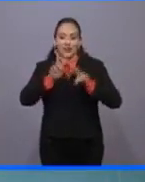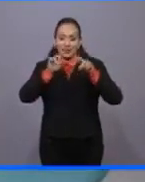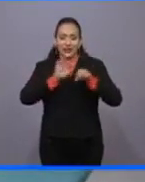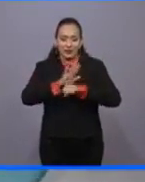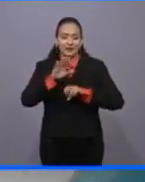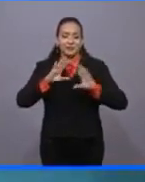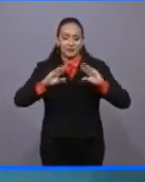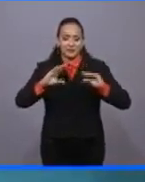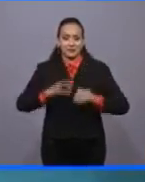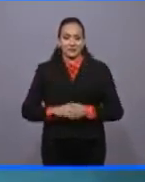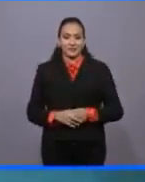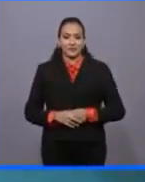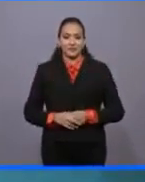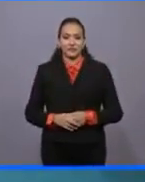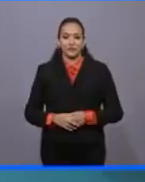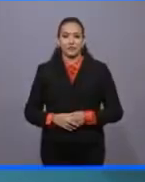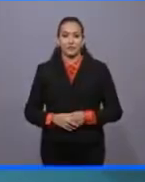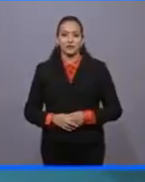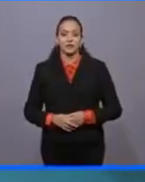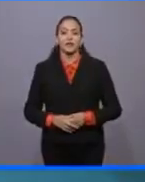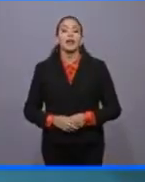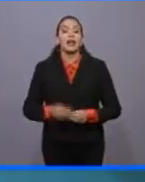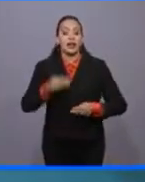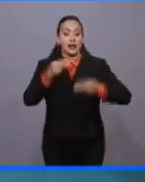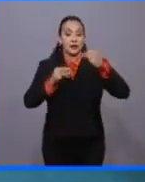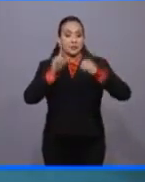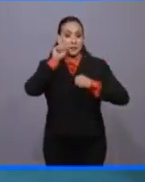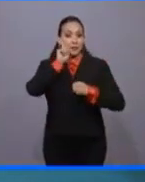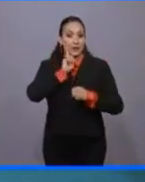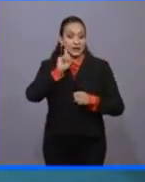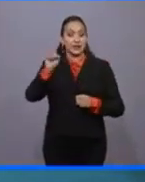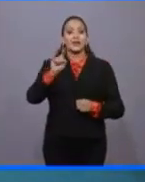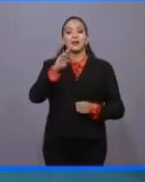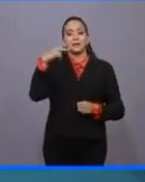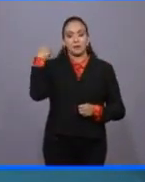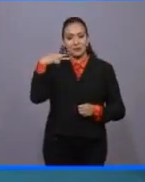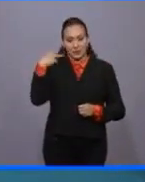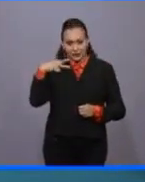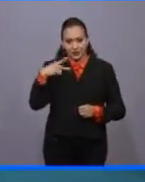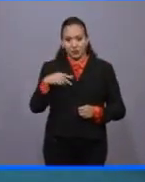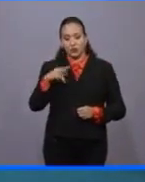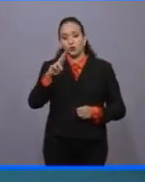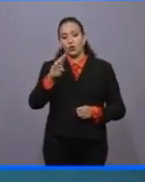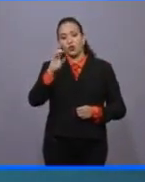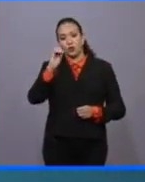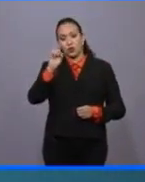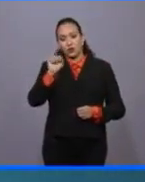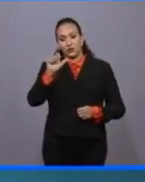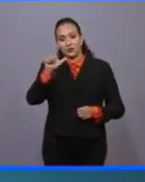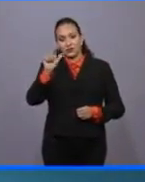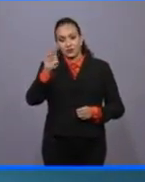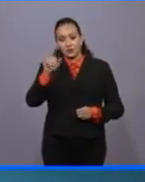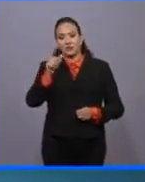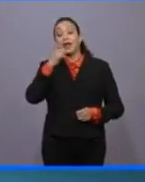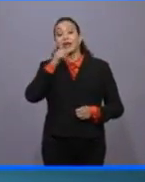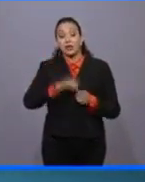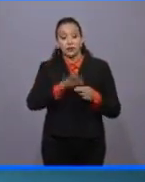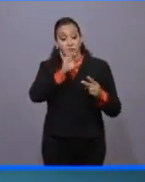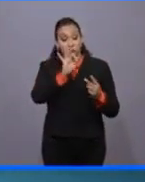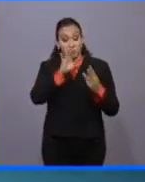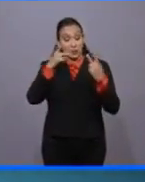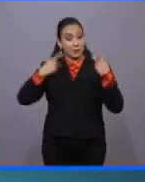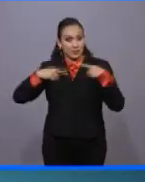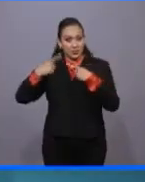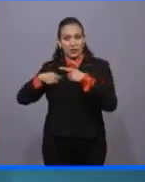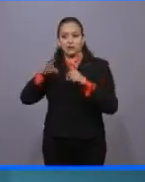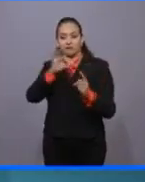temas. La magistrada presidenta del Poder Judicial de Veracruz, Rosalba Hernández, señaló que la designación de diversas